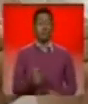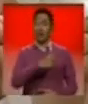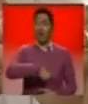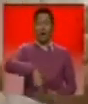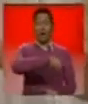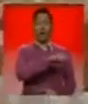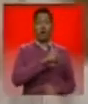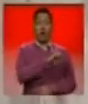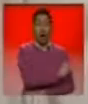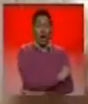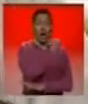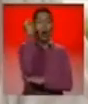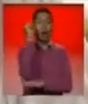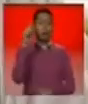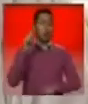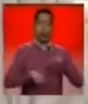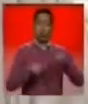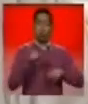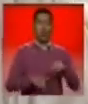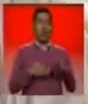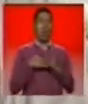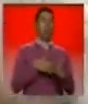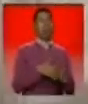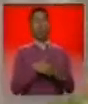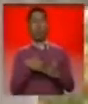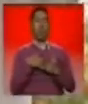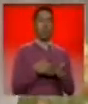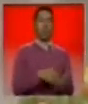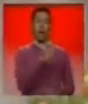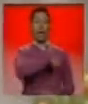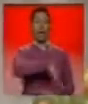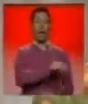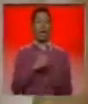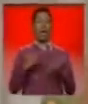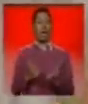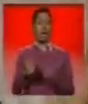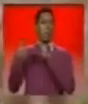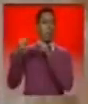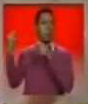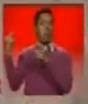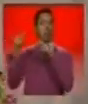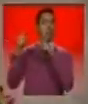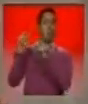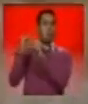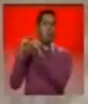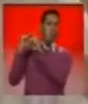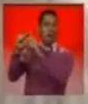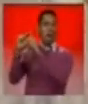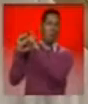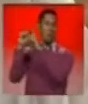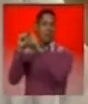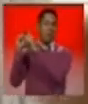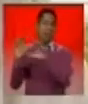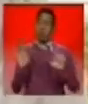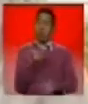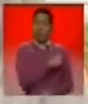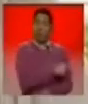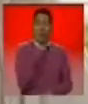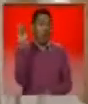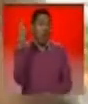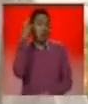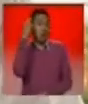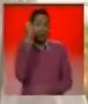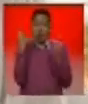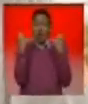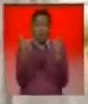más, se ha estancado un 16% de lazo, tratará de bajar a Lenín con un insultador, y eso es Páez. Es la única explicación racional. De ahí no se entiende